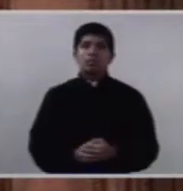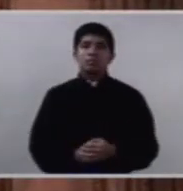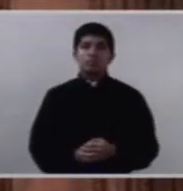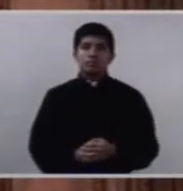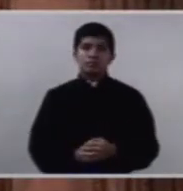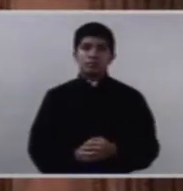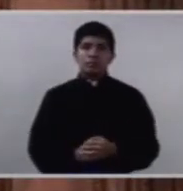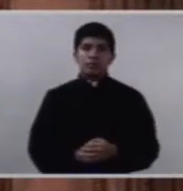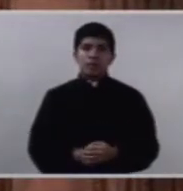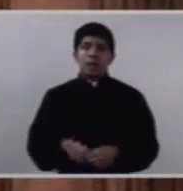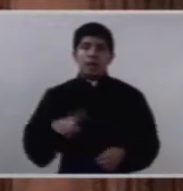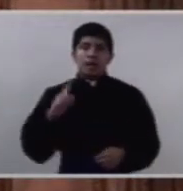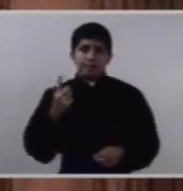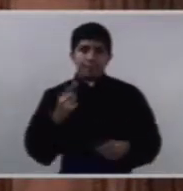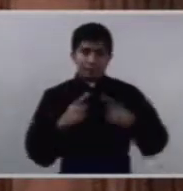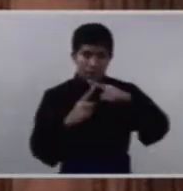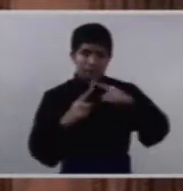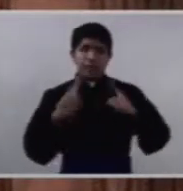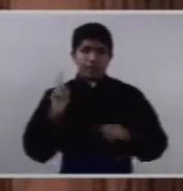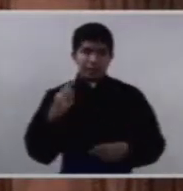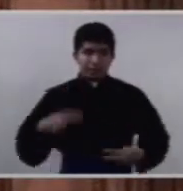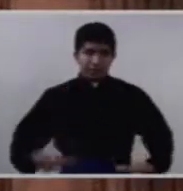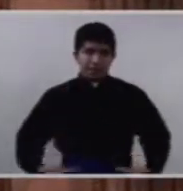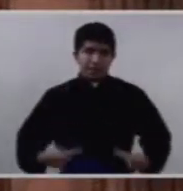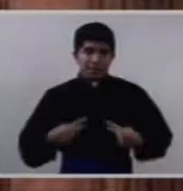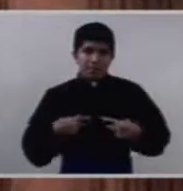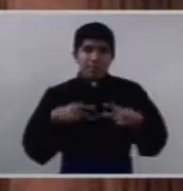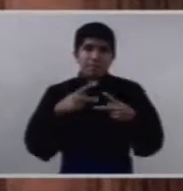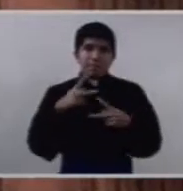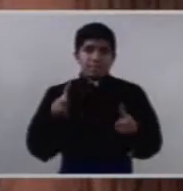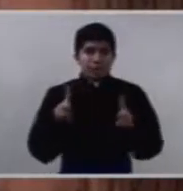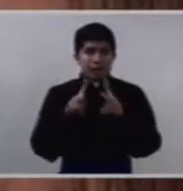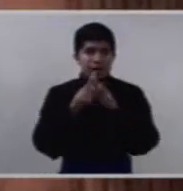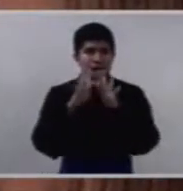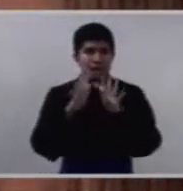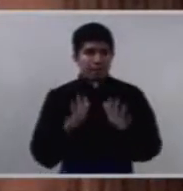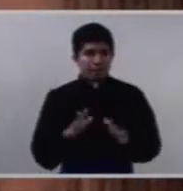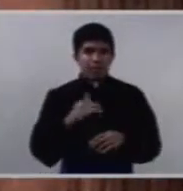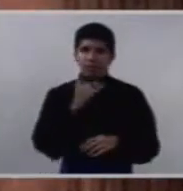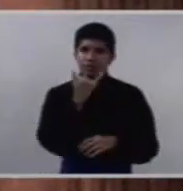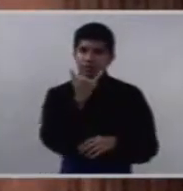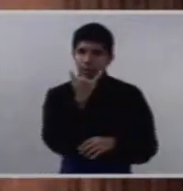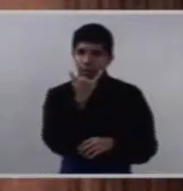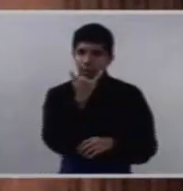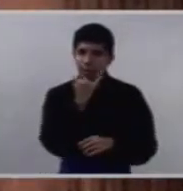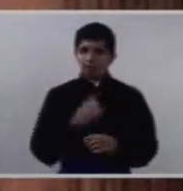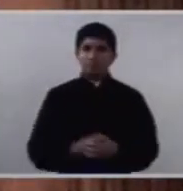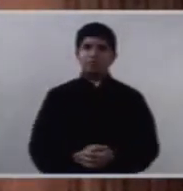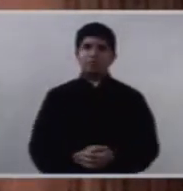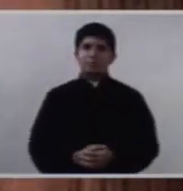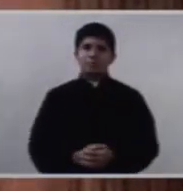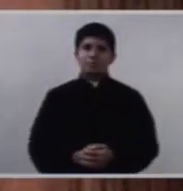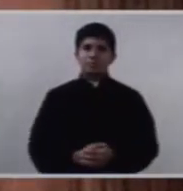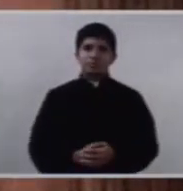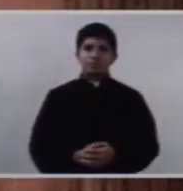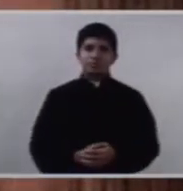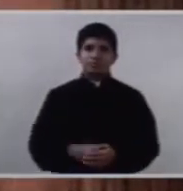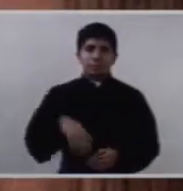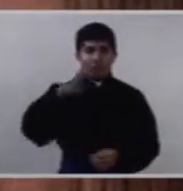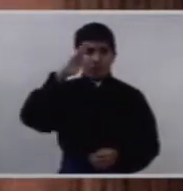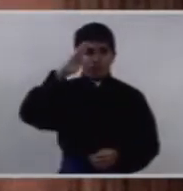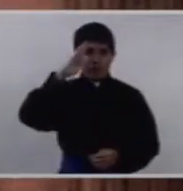Es vivir la paz y la reconciliación. El